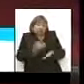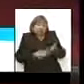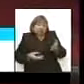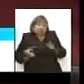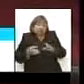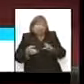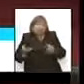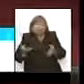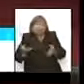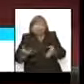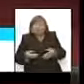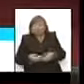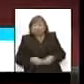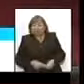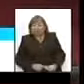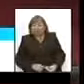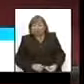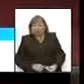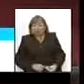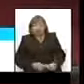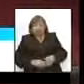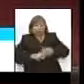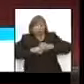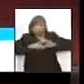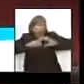política. Entonces, lo que parece como